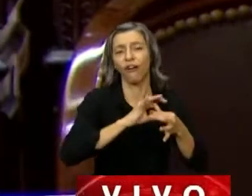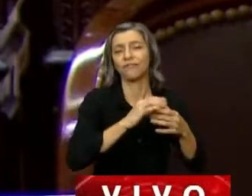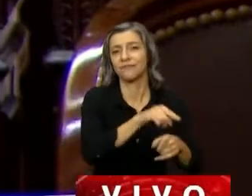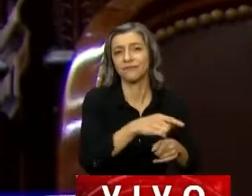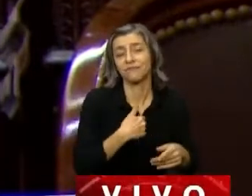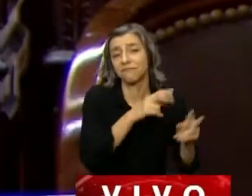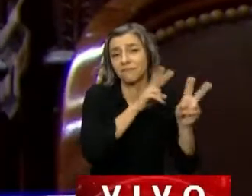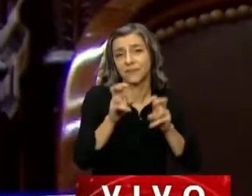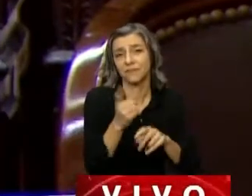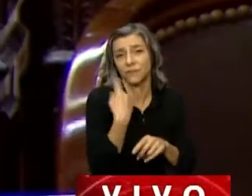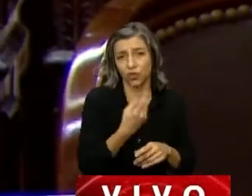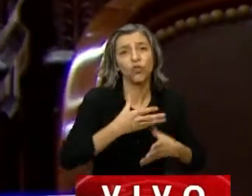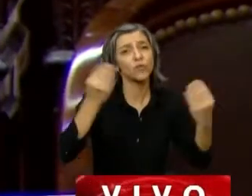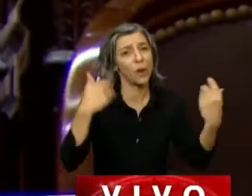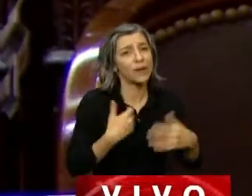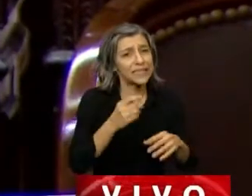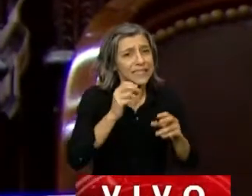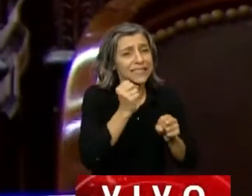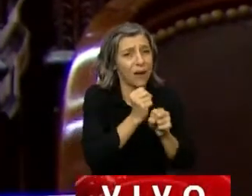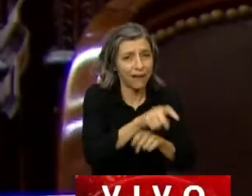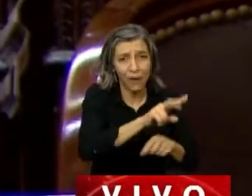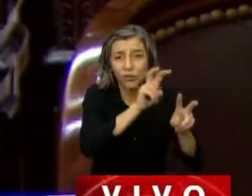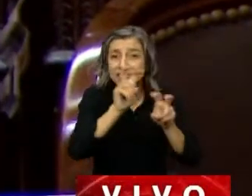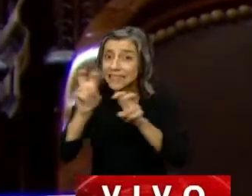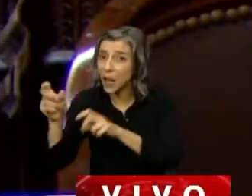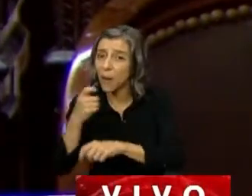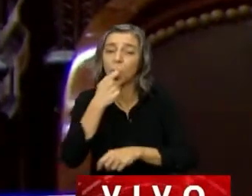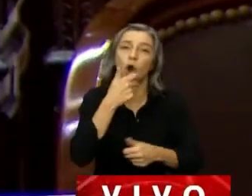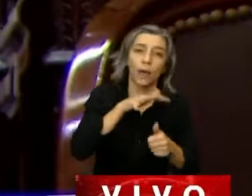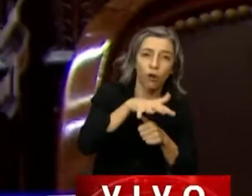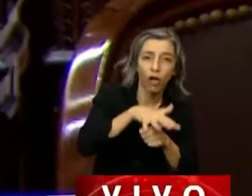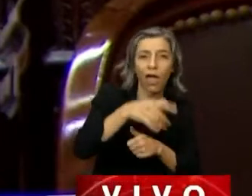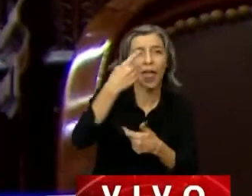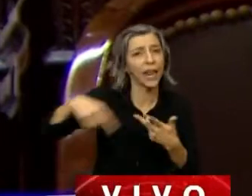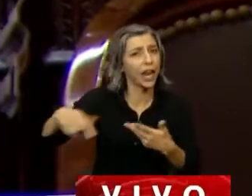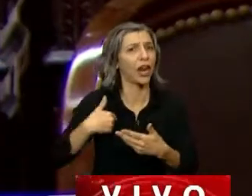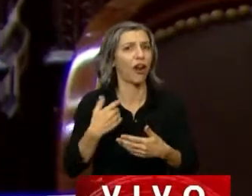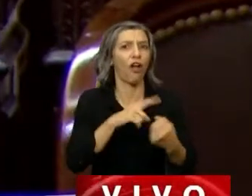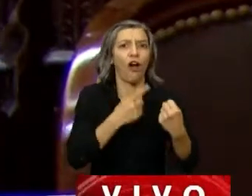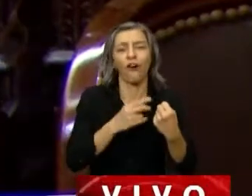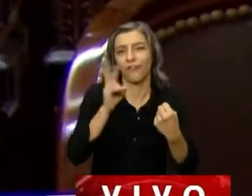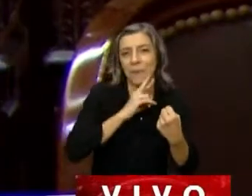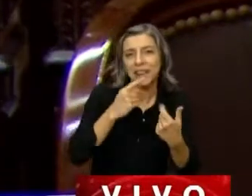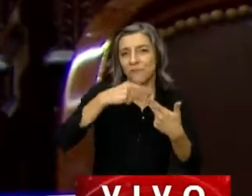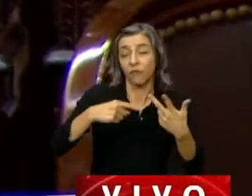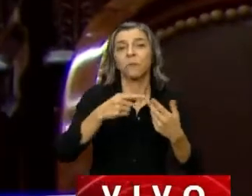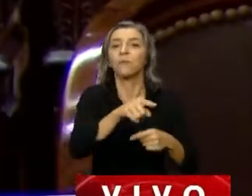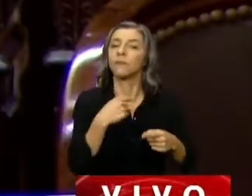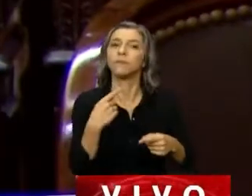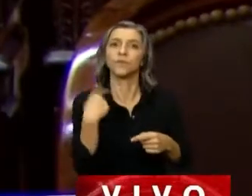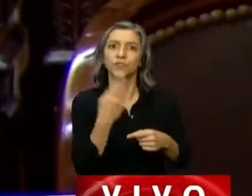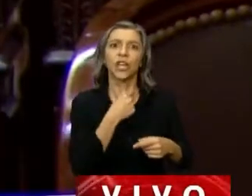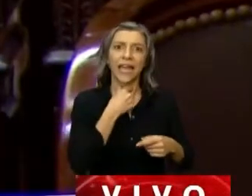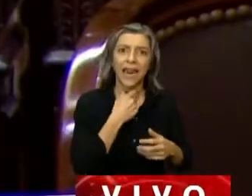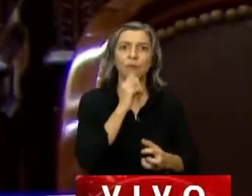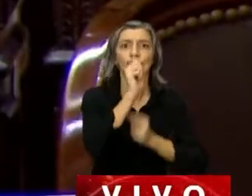temas que trabajamos y desde el feminismo y el transfeminismo fuertemente que tienen que ver con la violencia simbólica, y eso todavía está presente, pero queremos industrias